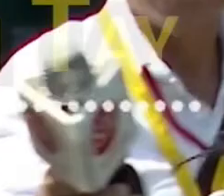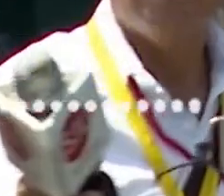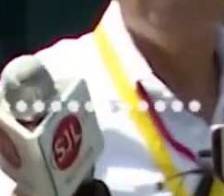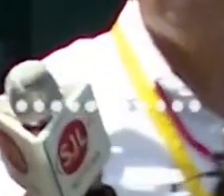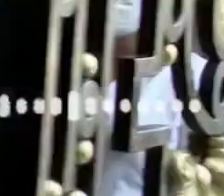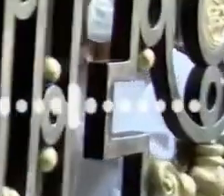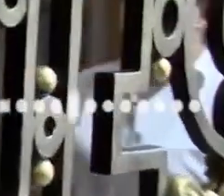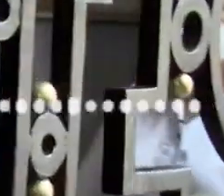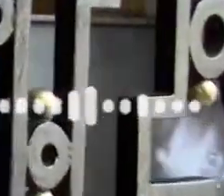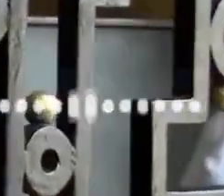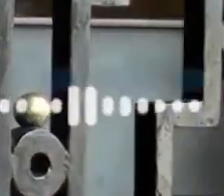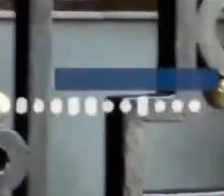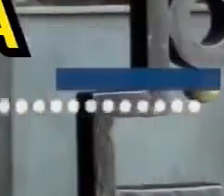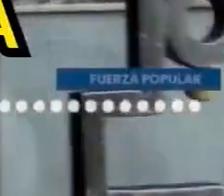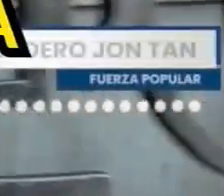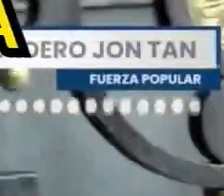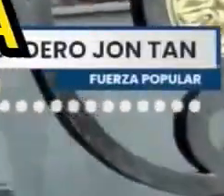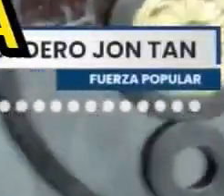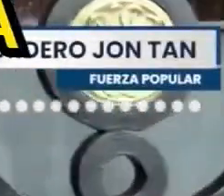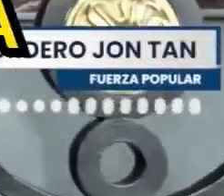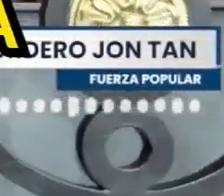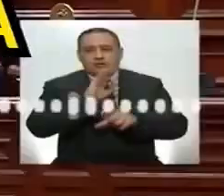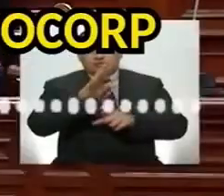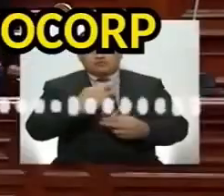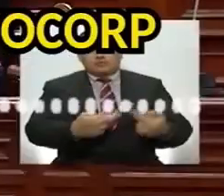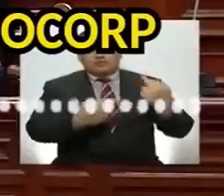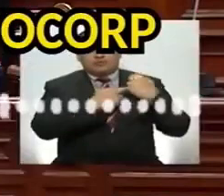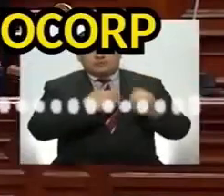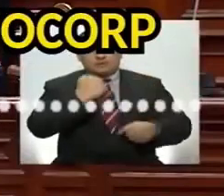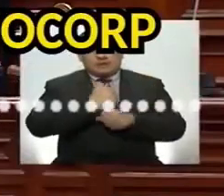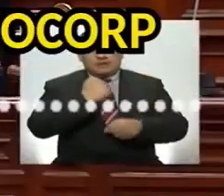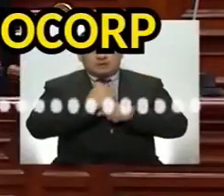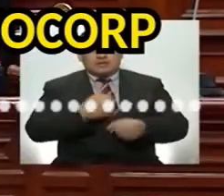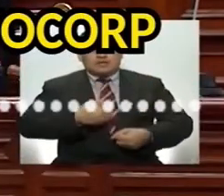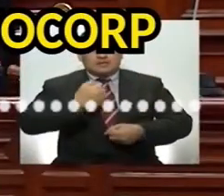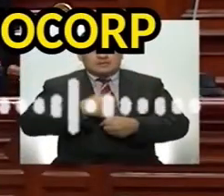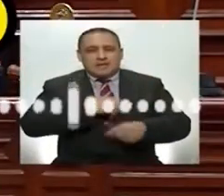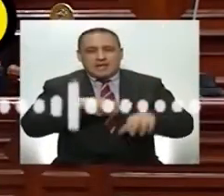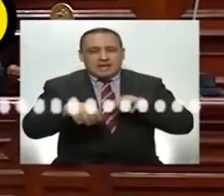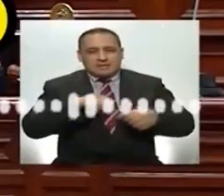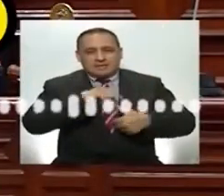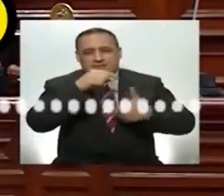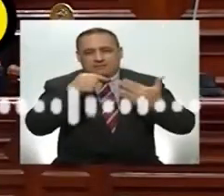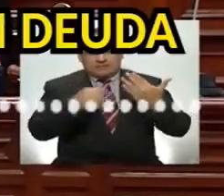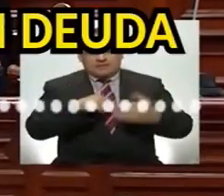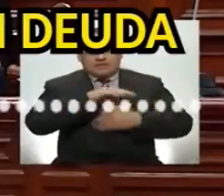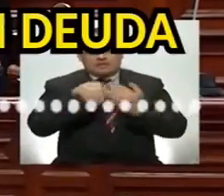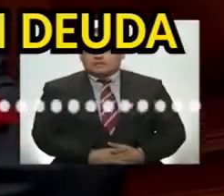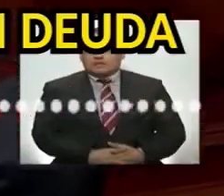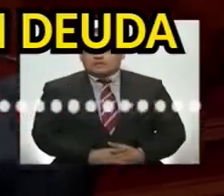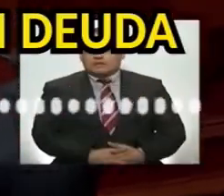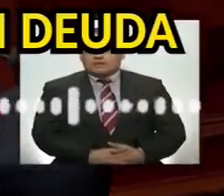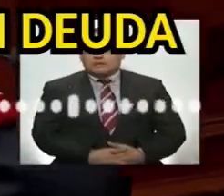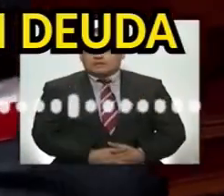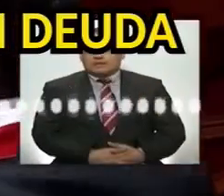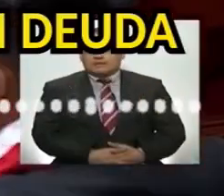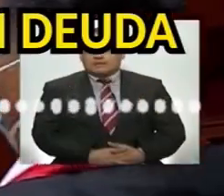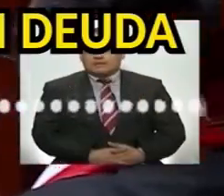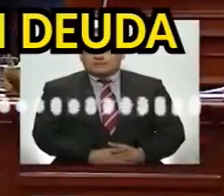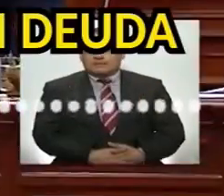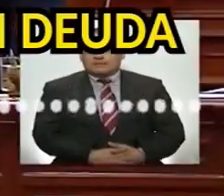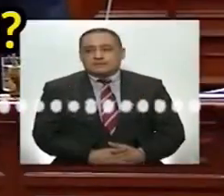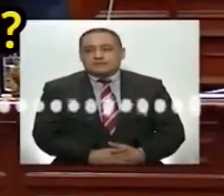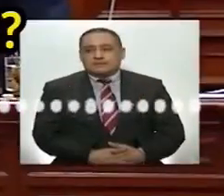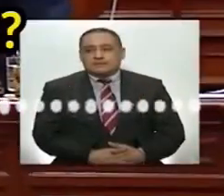Cordero vamos vamos al banco y lo necesito ahora Dentro de poco Voy a pasar infoc si no termino yo quies que te